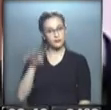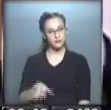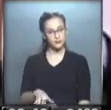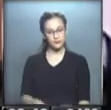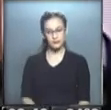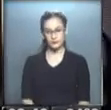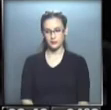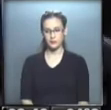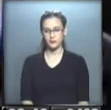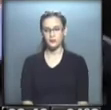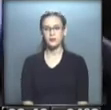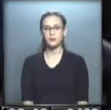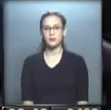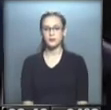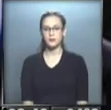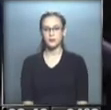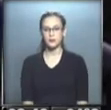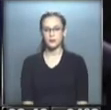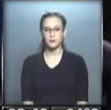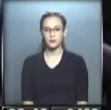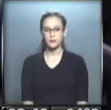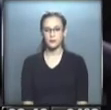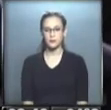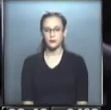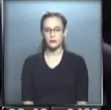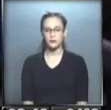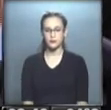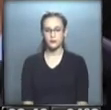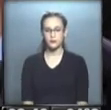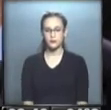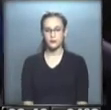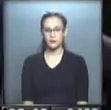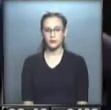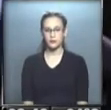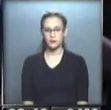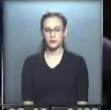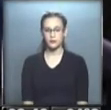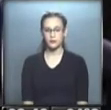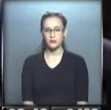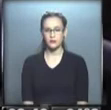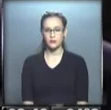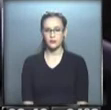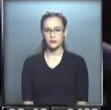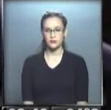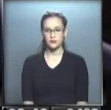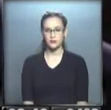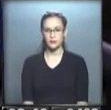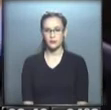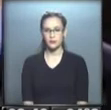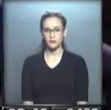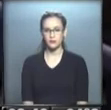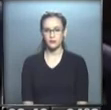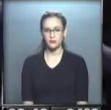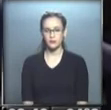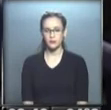to the public. Be transparent. When he didn't present it, because he doesn't have, Kerry doesn't have, no one in your administration have. If they had it, they would have presented